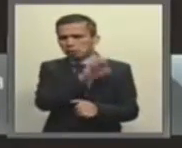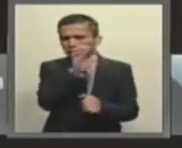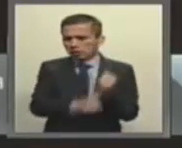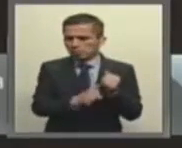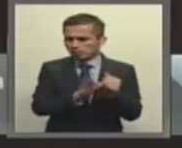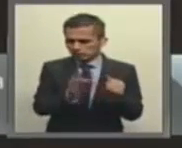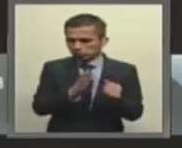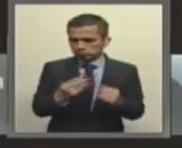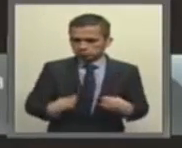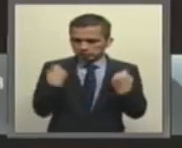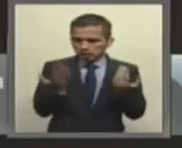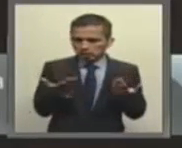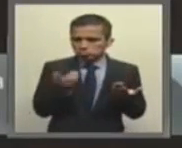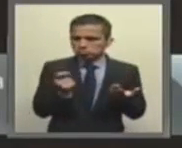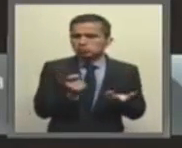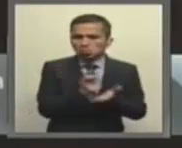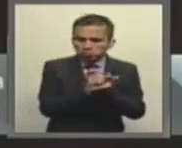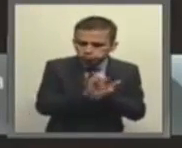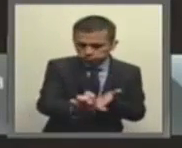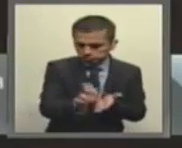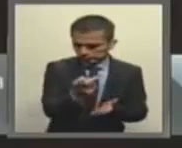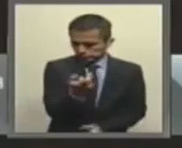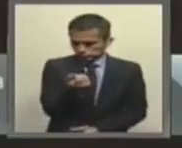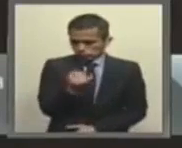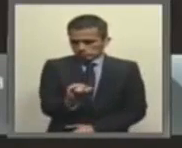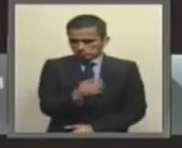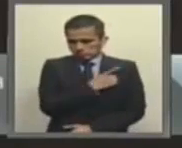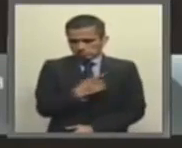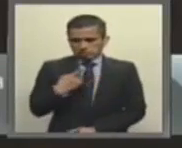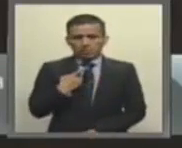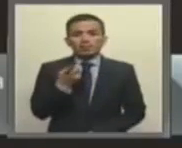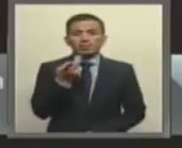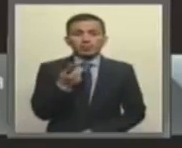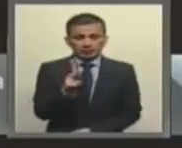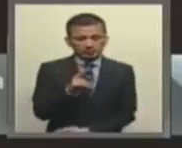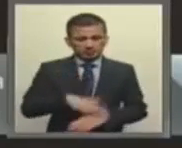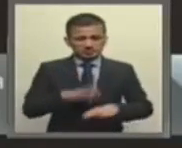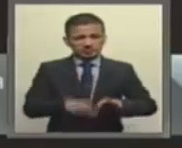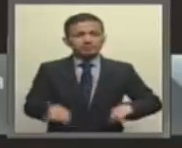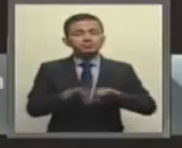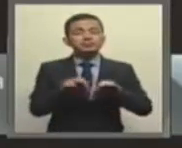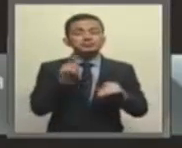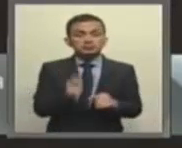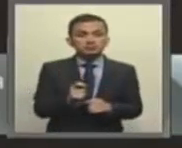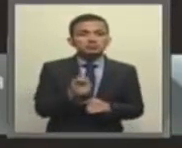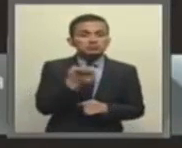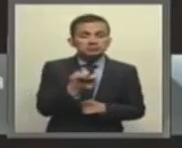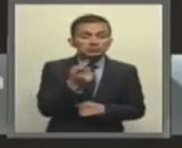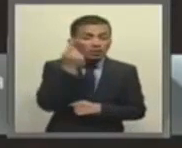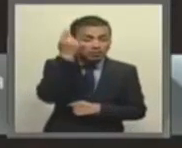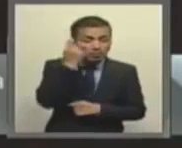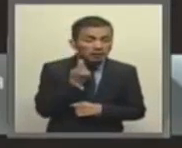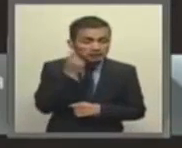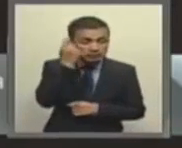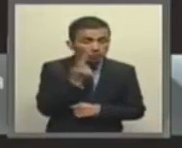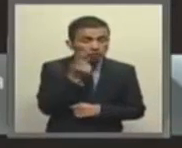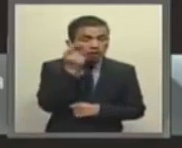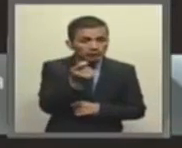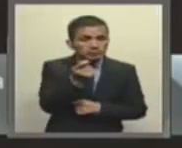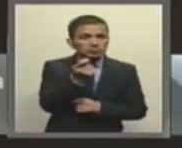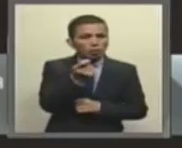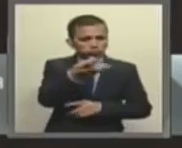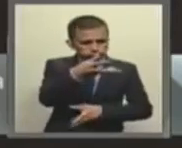menos en términos generales. Pero más importante, es una remuneración por